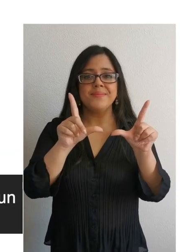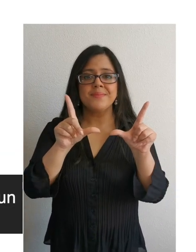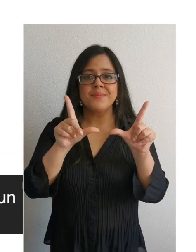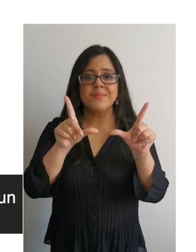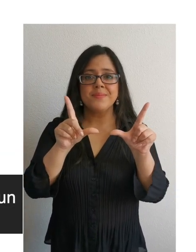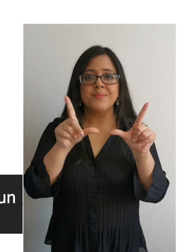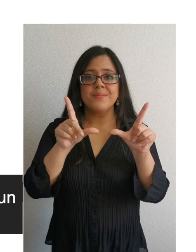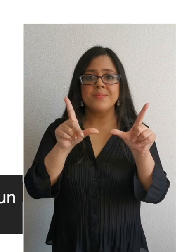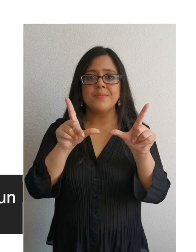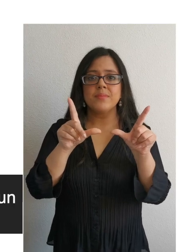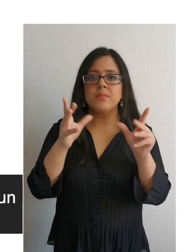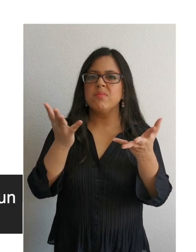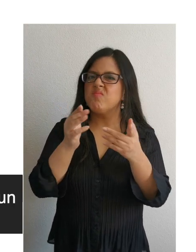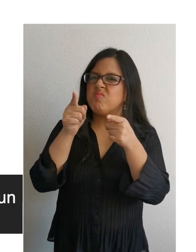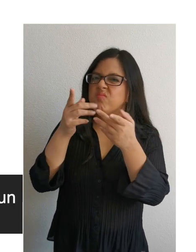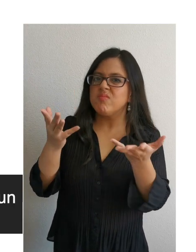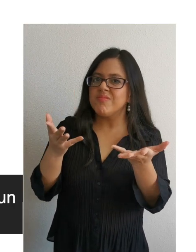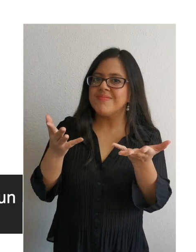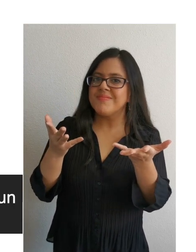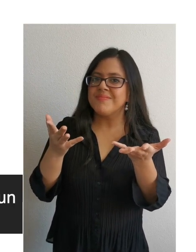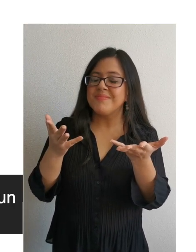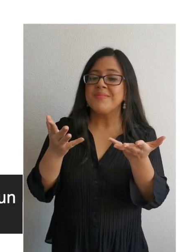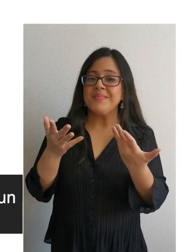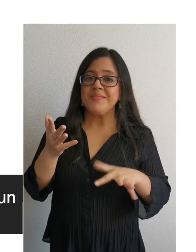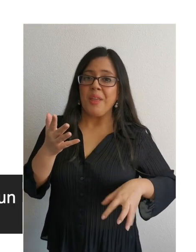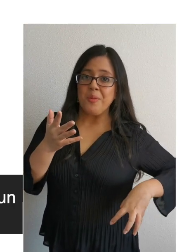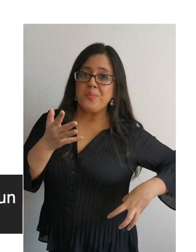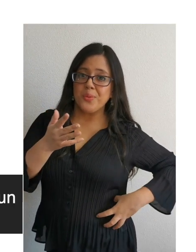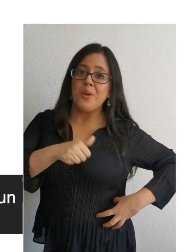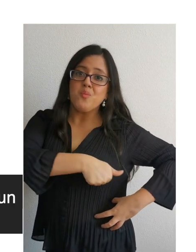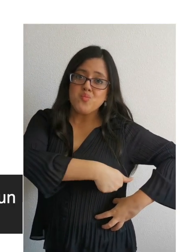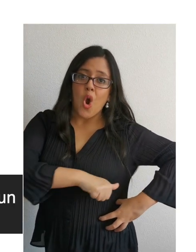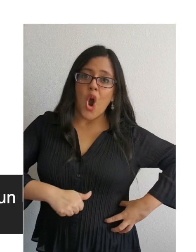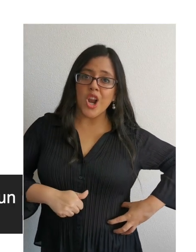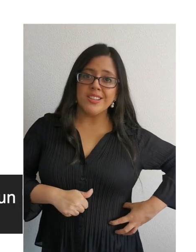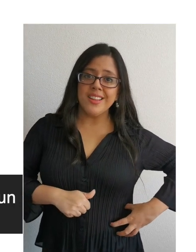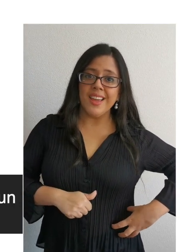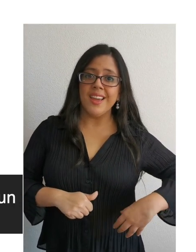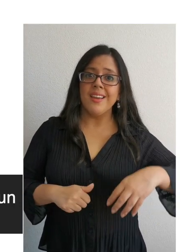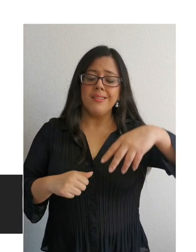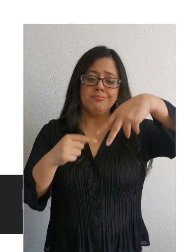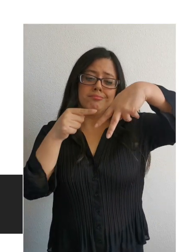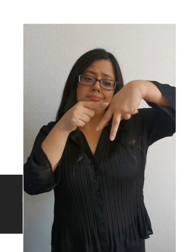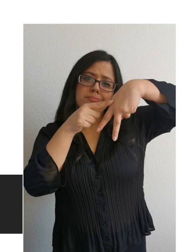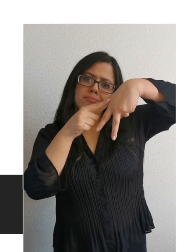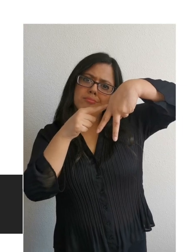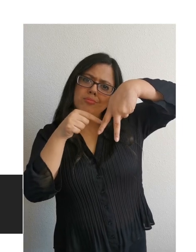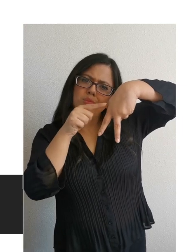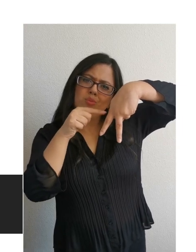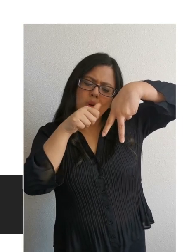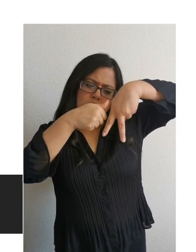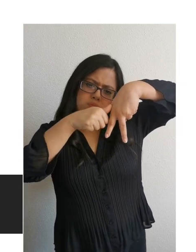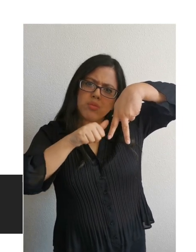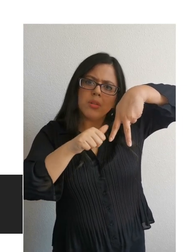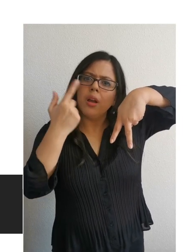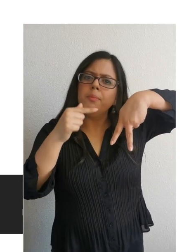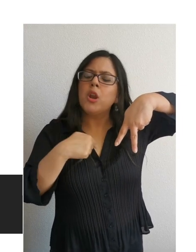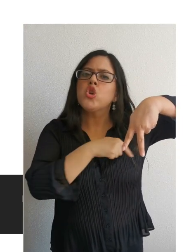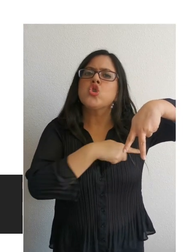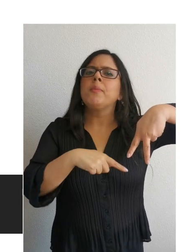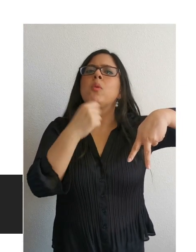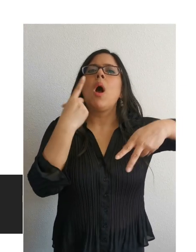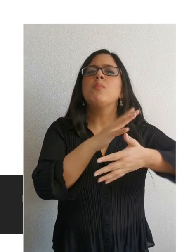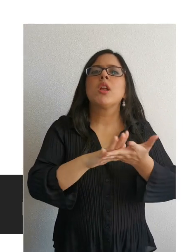siguiente imagen. Esta representa un corte de muslo hecho a este nivel. ¿Qué nombre tendría el corte